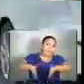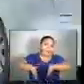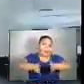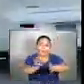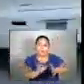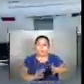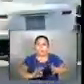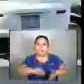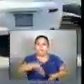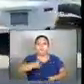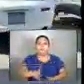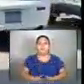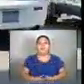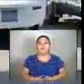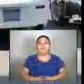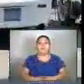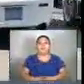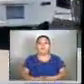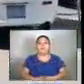El Calvario.